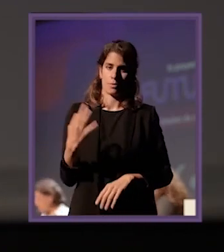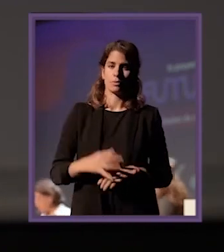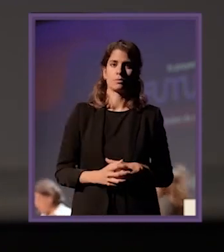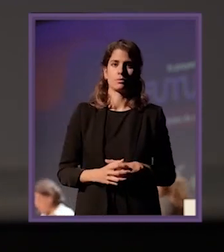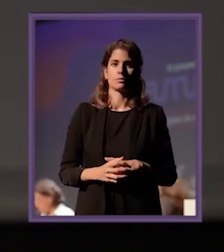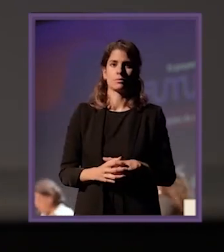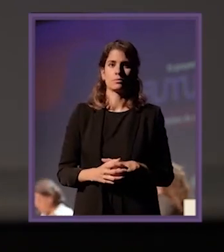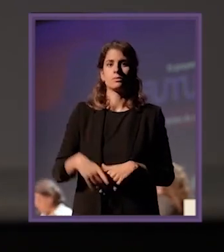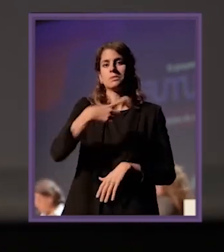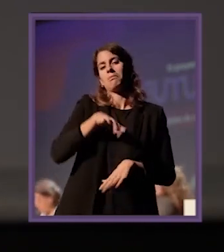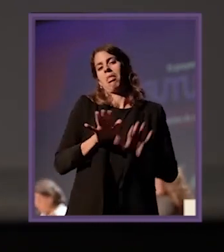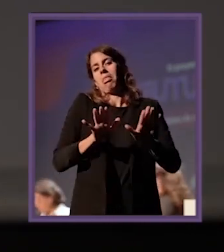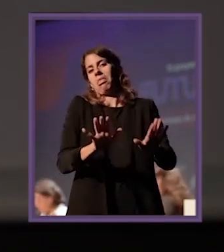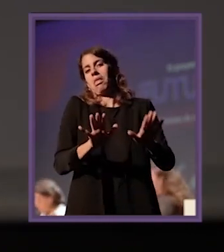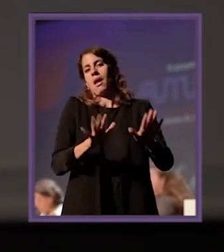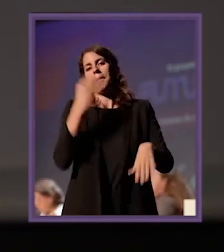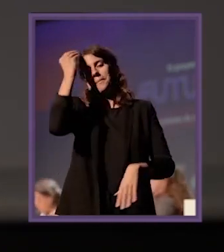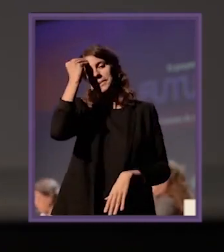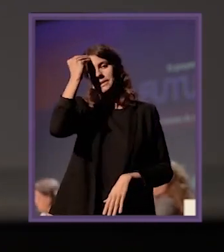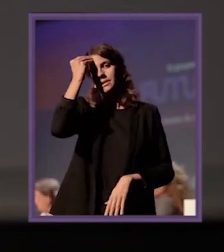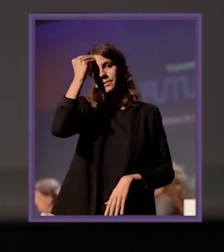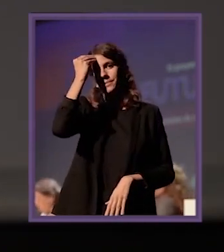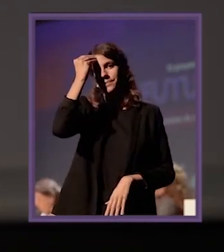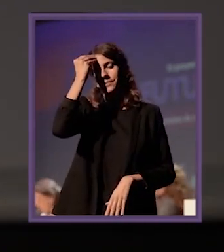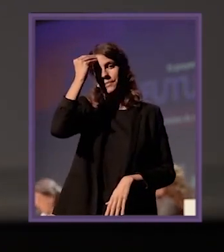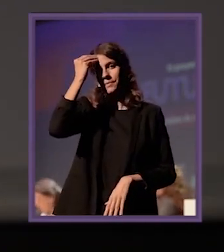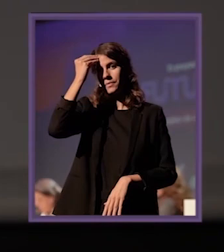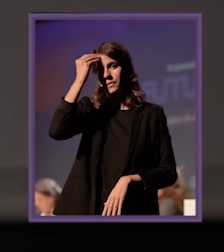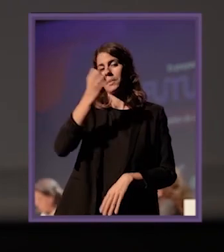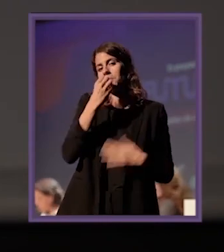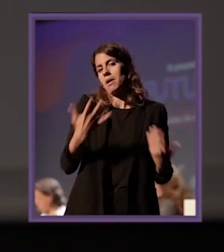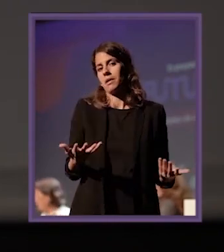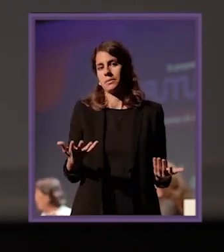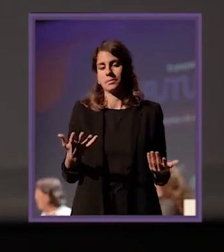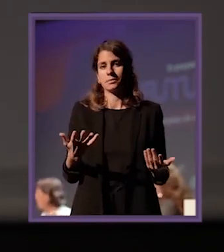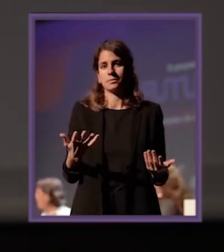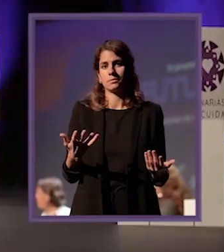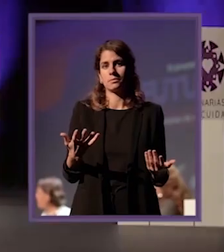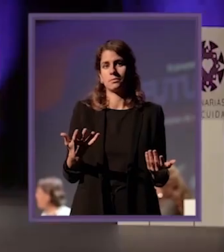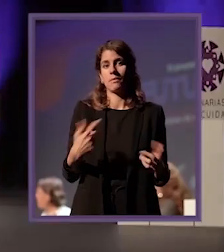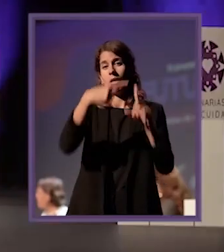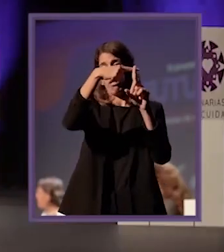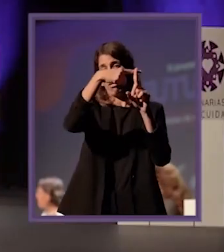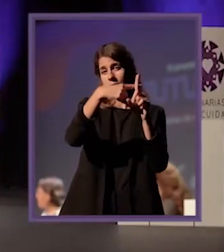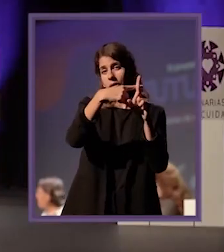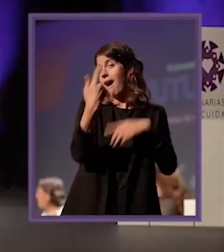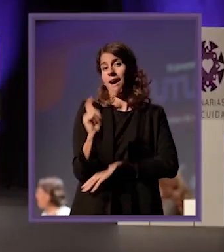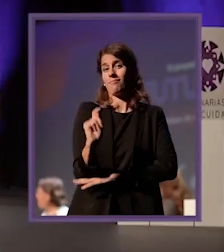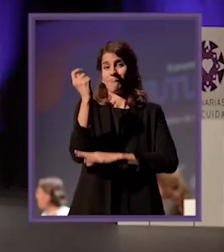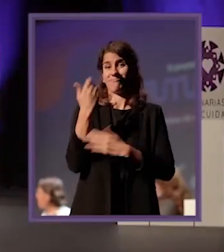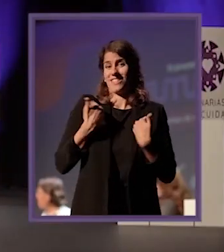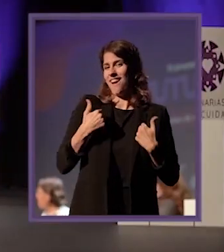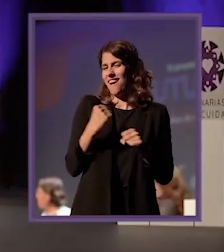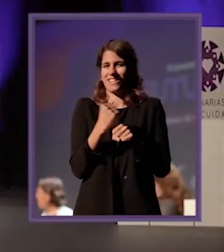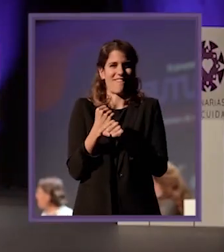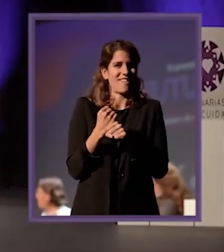dormir en los laureles o pensando que esto es pensando que en estas pequeñas victorias ya tenemos reconocido nuestro